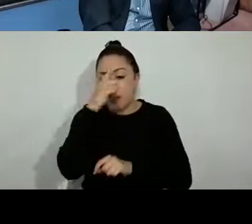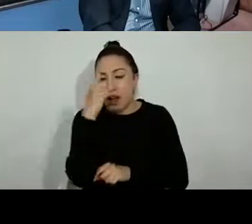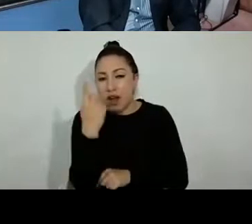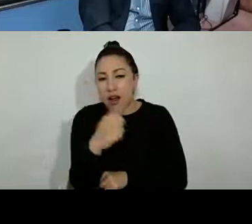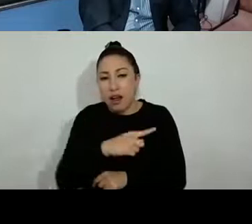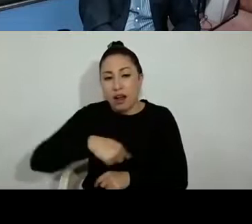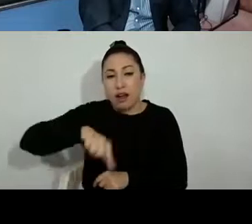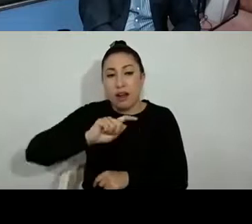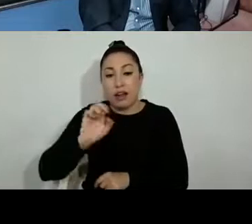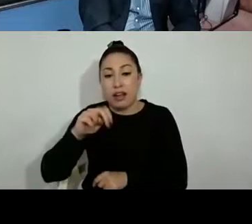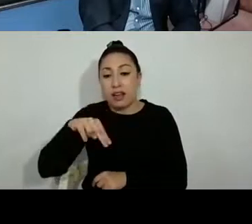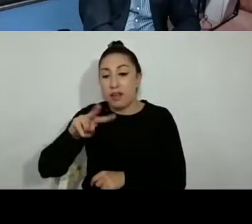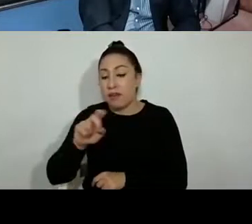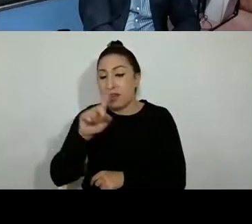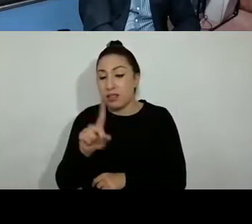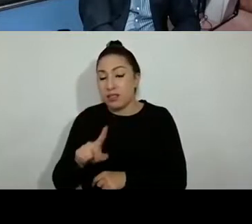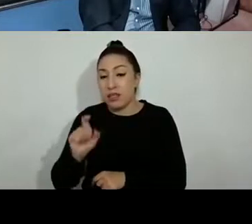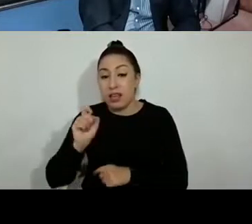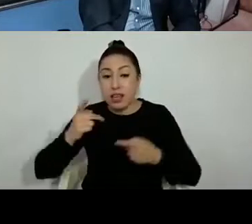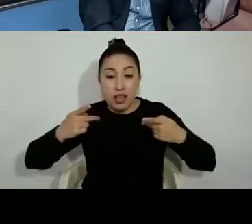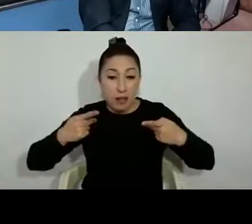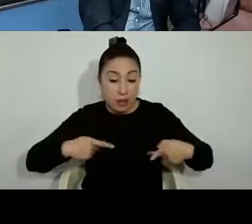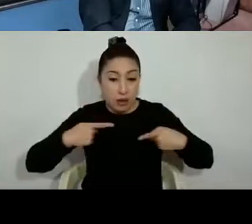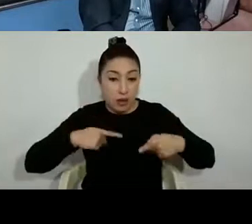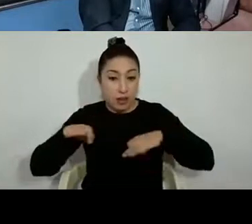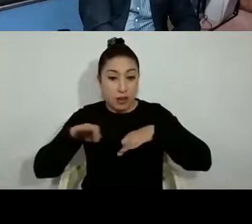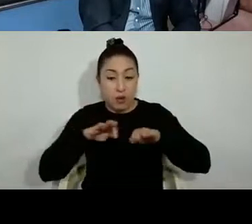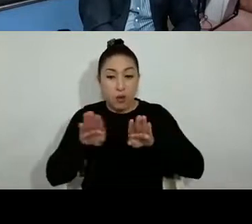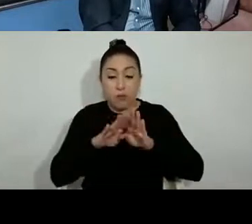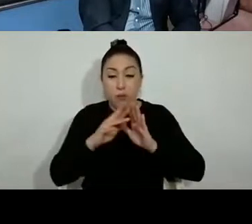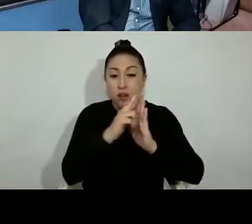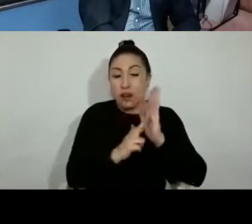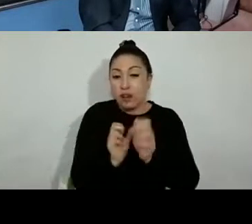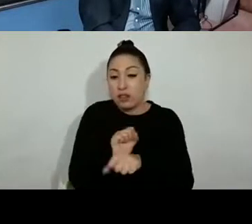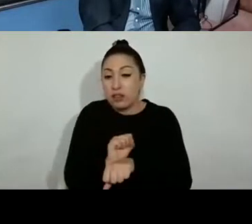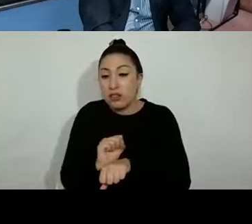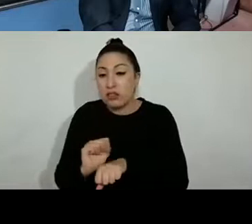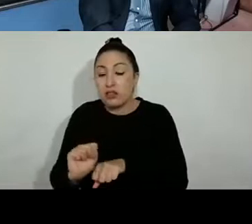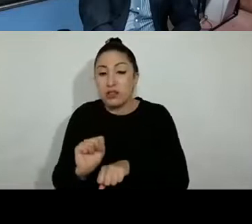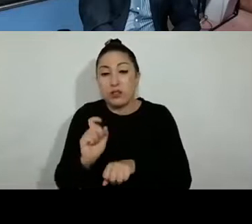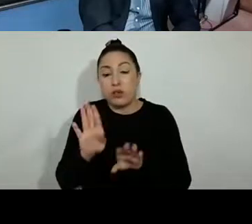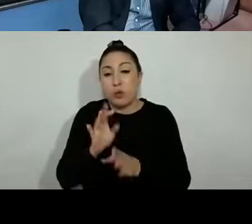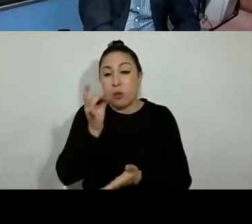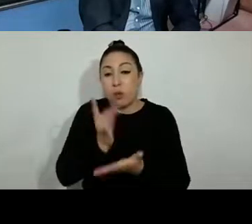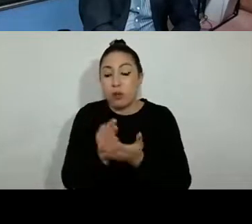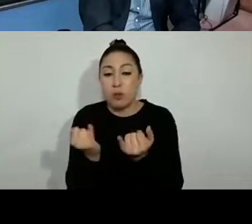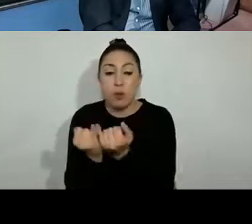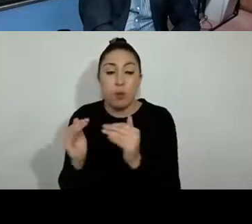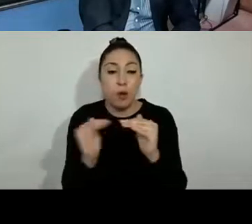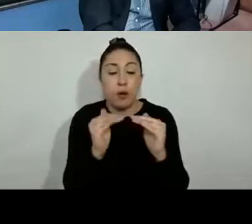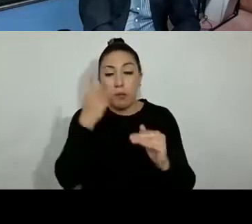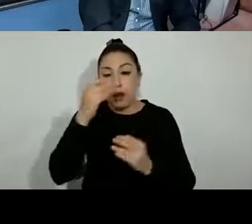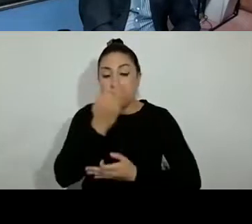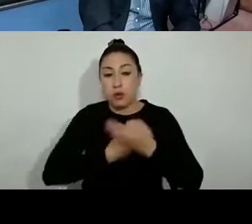en vez de trabajar por reglas sencillas, únicas, generales y